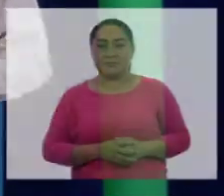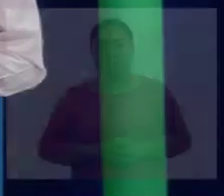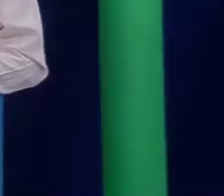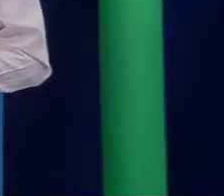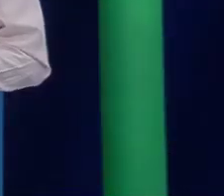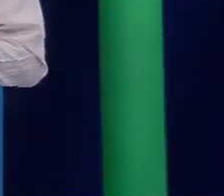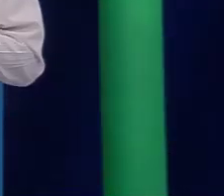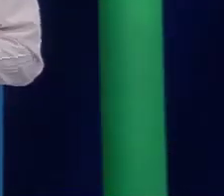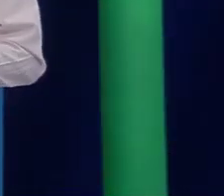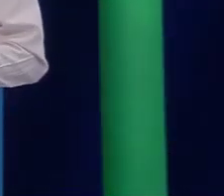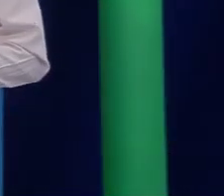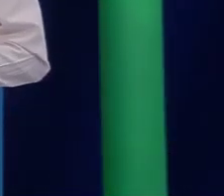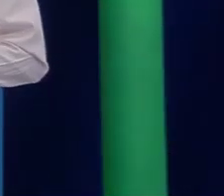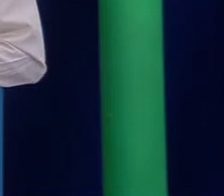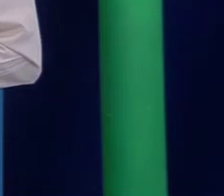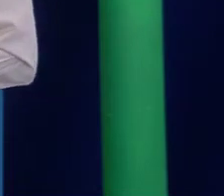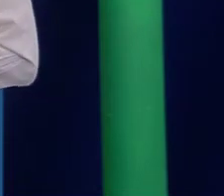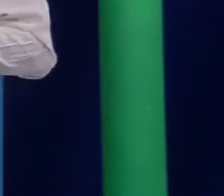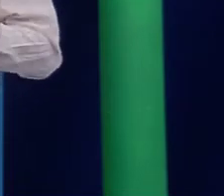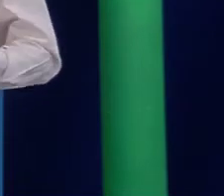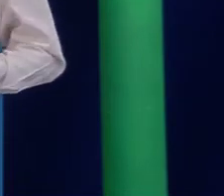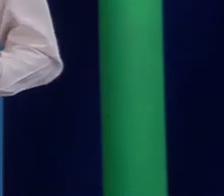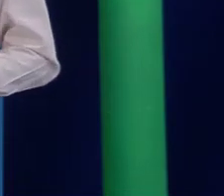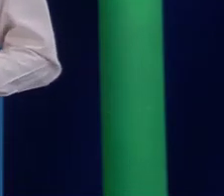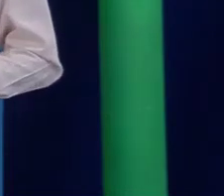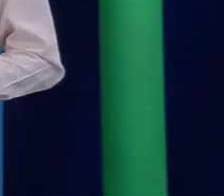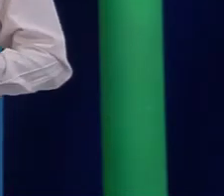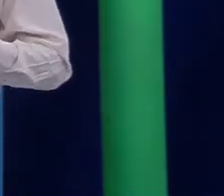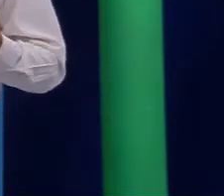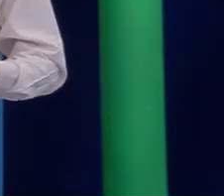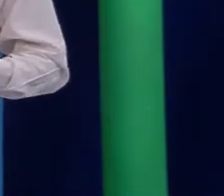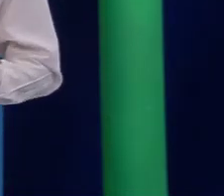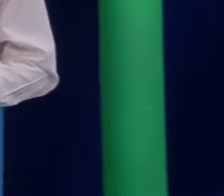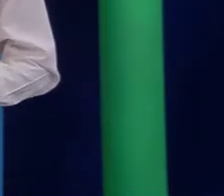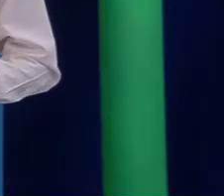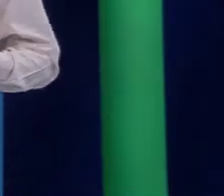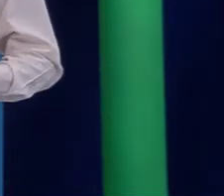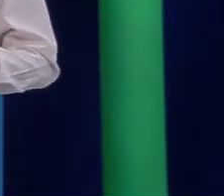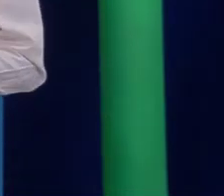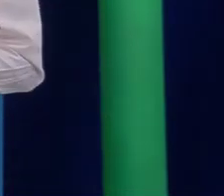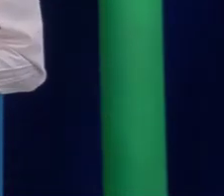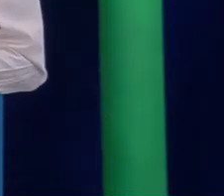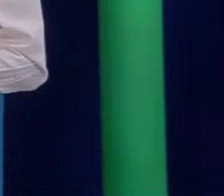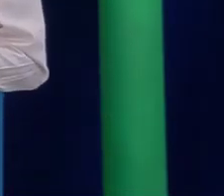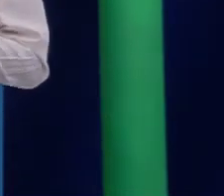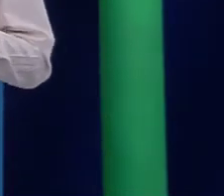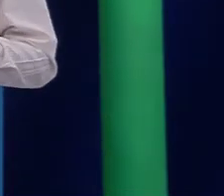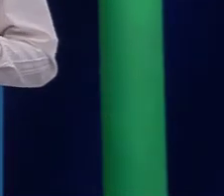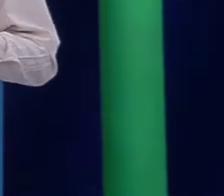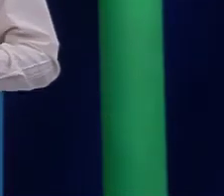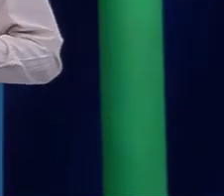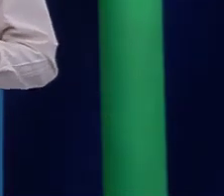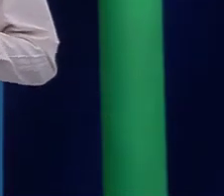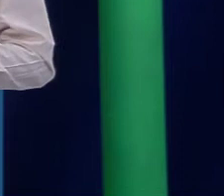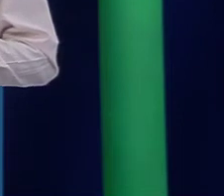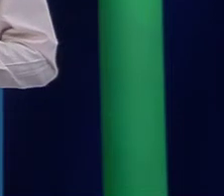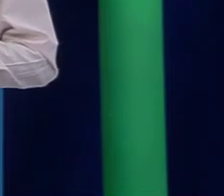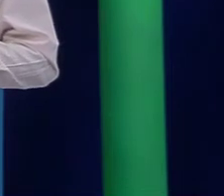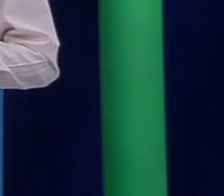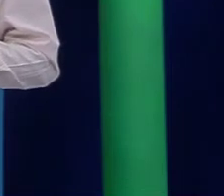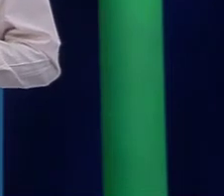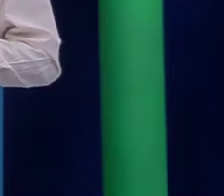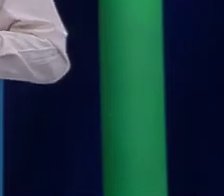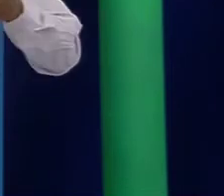kanwanten ashan intonale. Nimismakas ino la quetzalisle kanwanten umestianes lenye